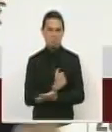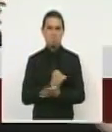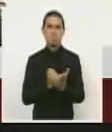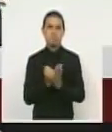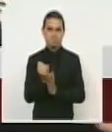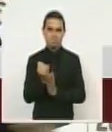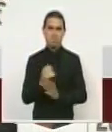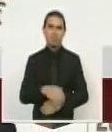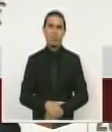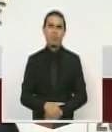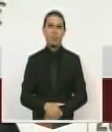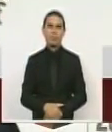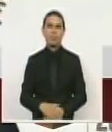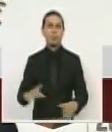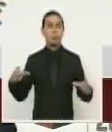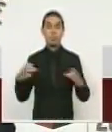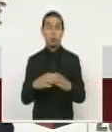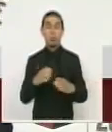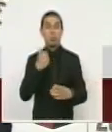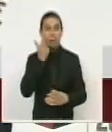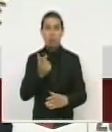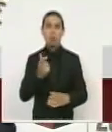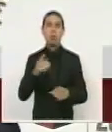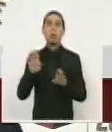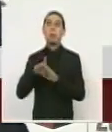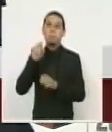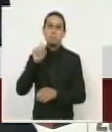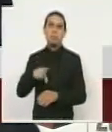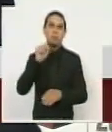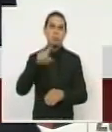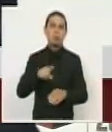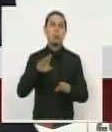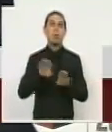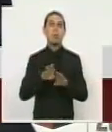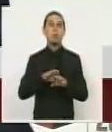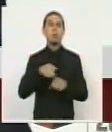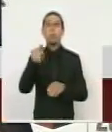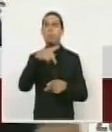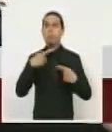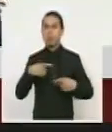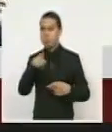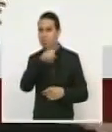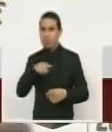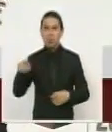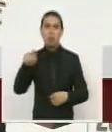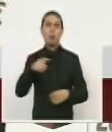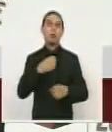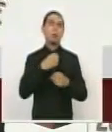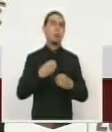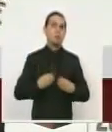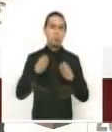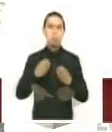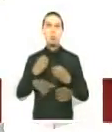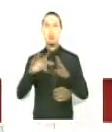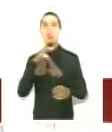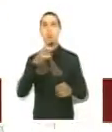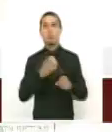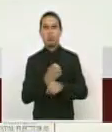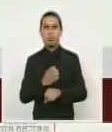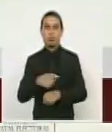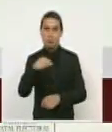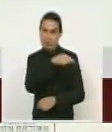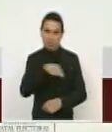por el fbi indicó que el partido del trabajo ganará las elecciones llamo al proyecto de morena que se sume a su proyecto